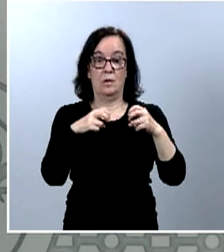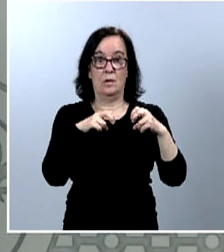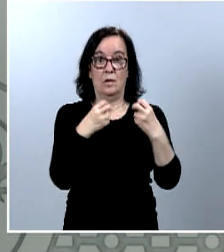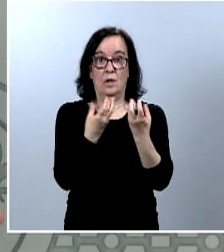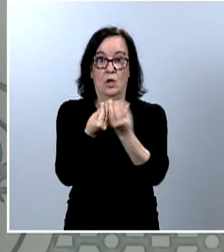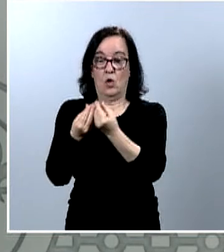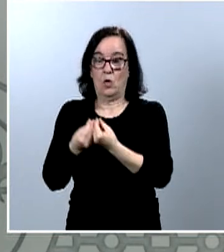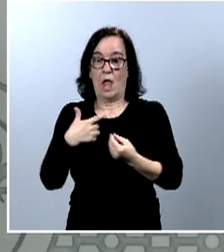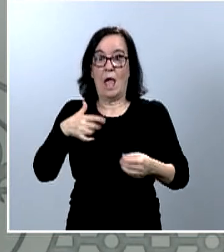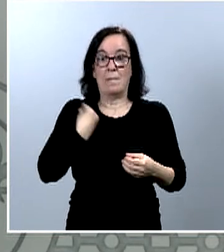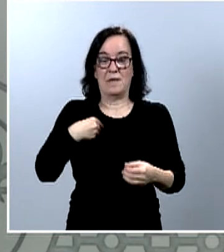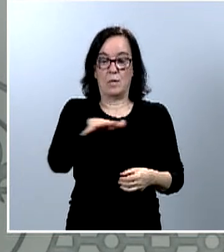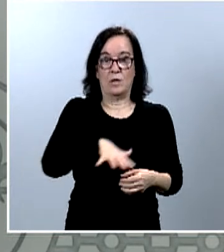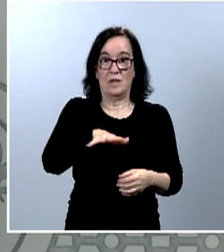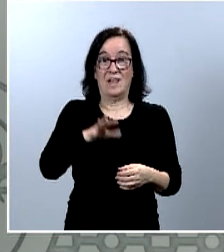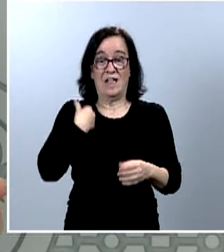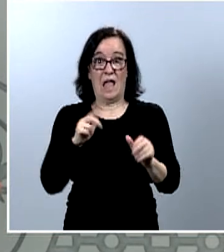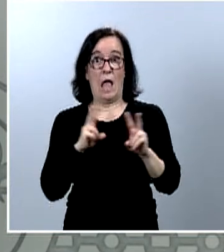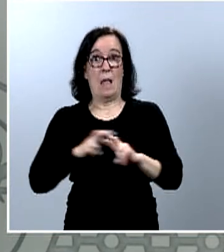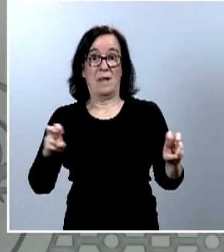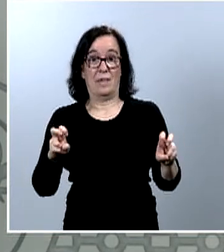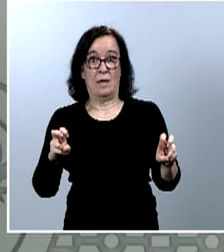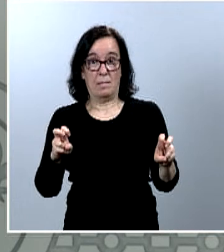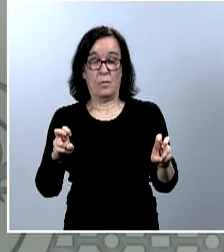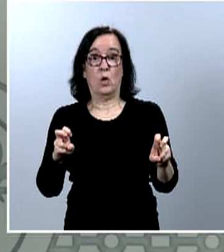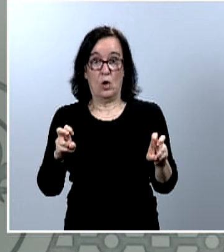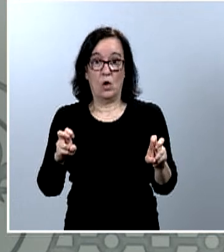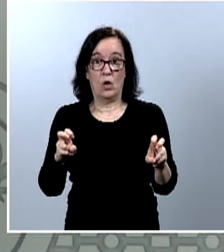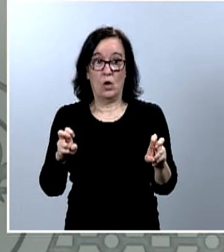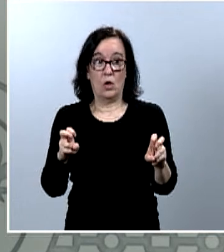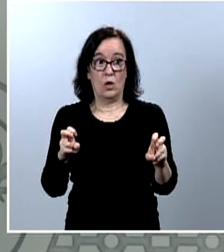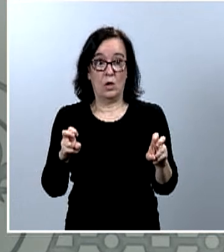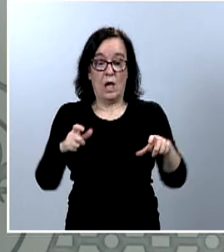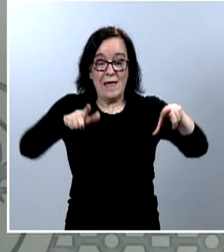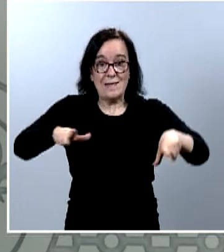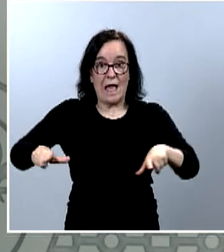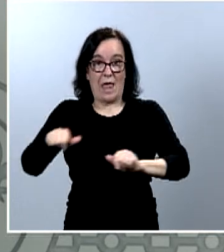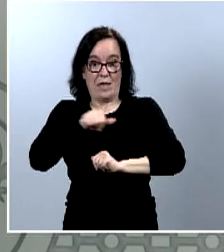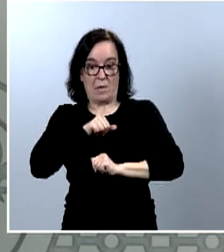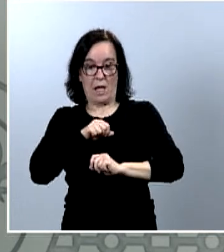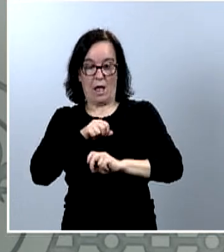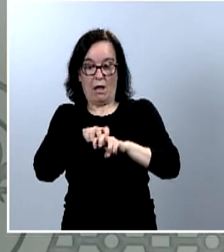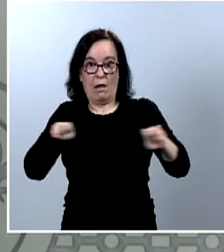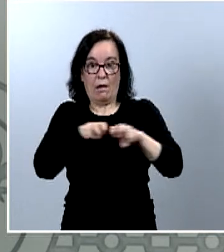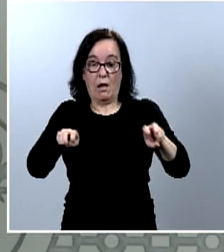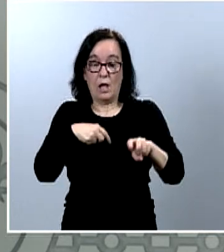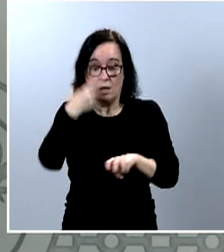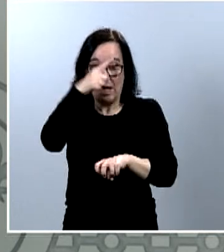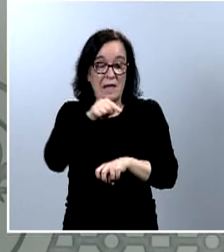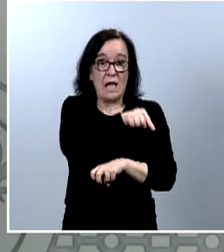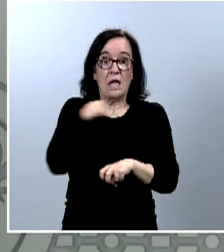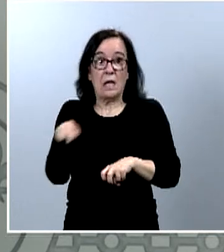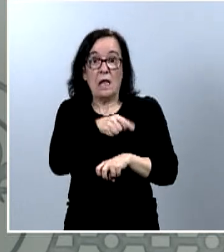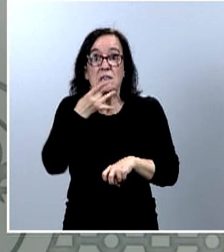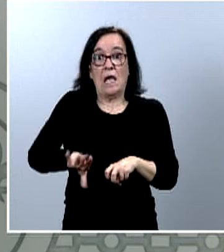misma zona, estuvieron en su principio en salas de espera comunes donde no se sabía quién tenía o no tenía coronavirus, y obviamente